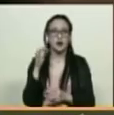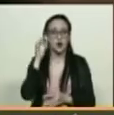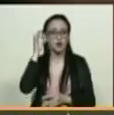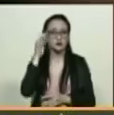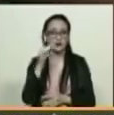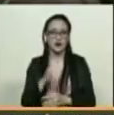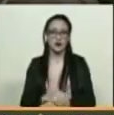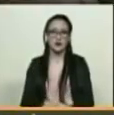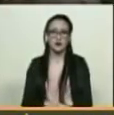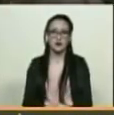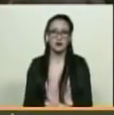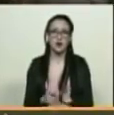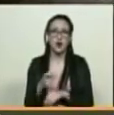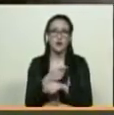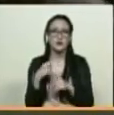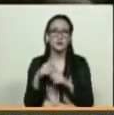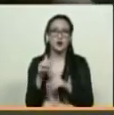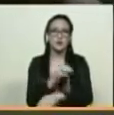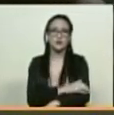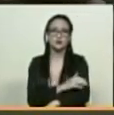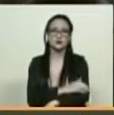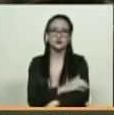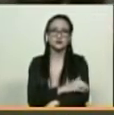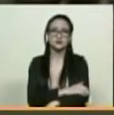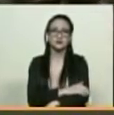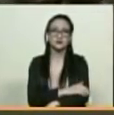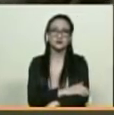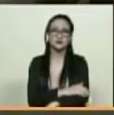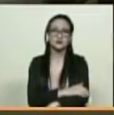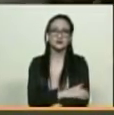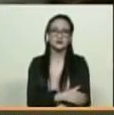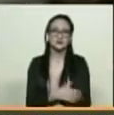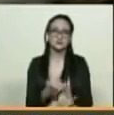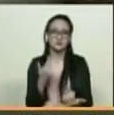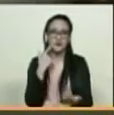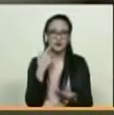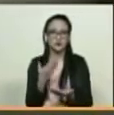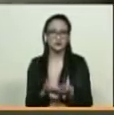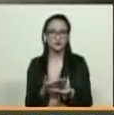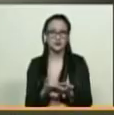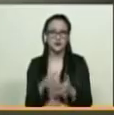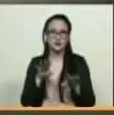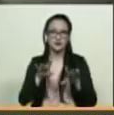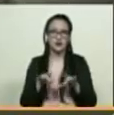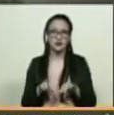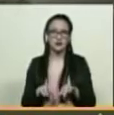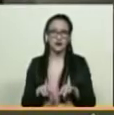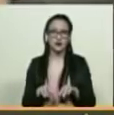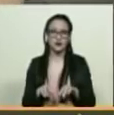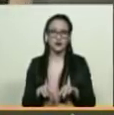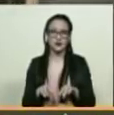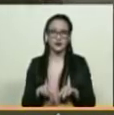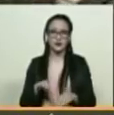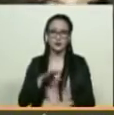El gobierno y la oposición venezolana tienen previsto solicitar entonces al secretario general de